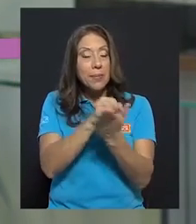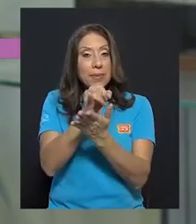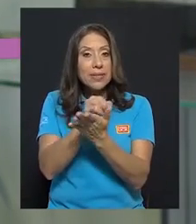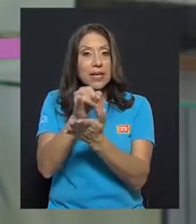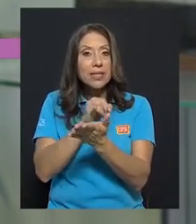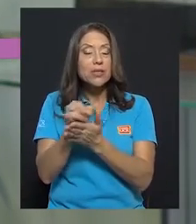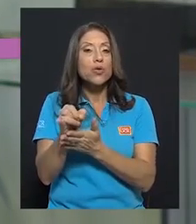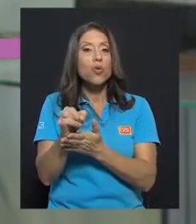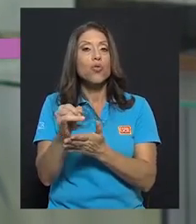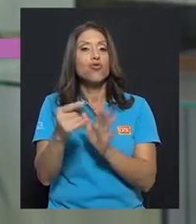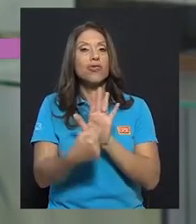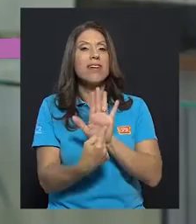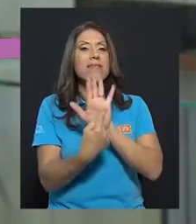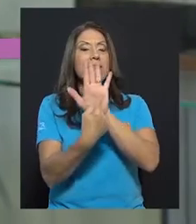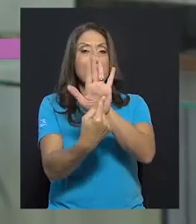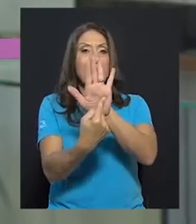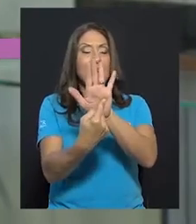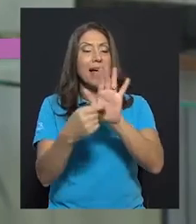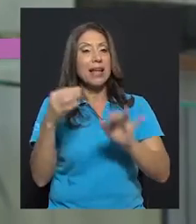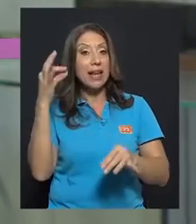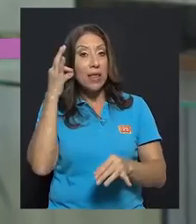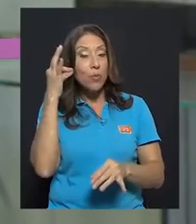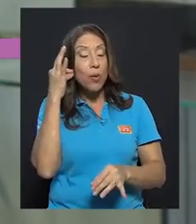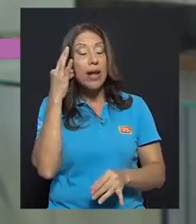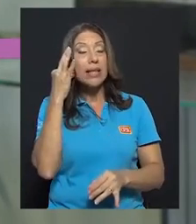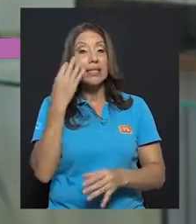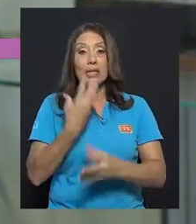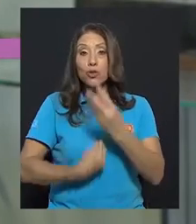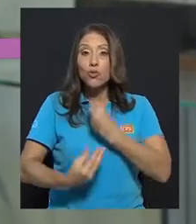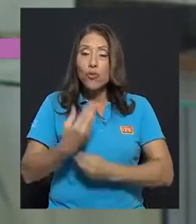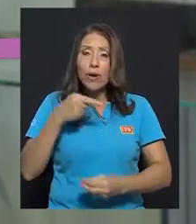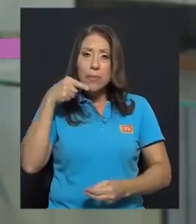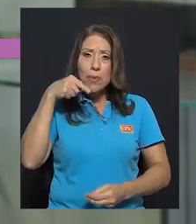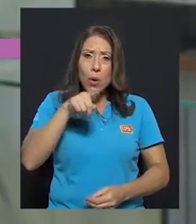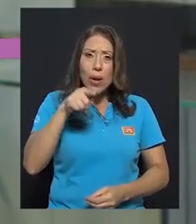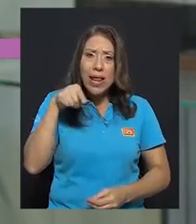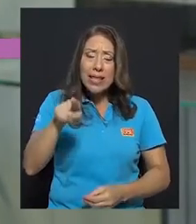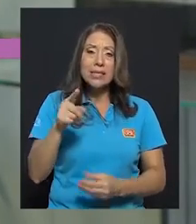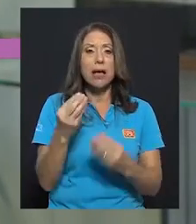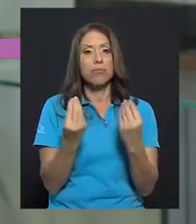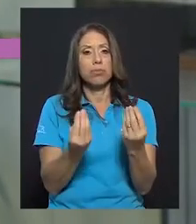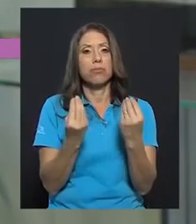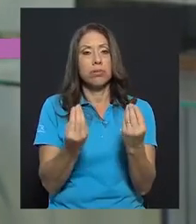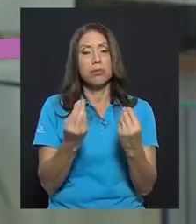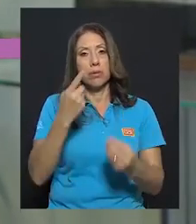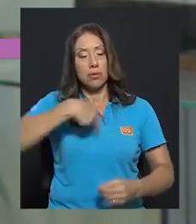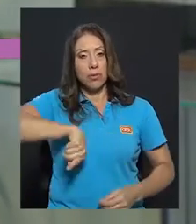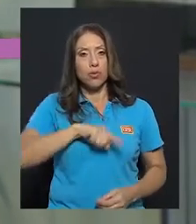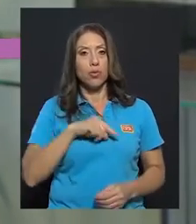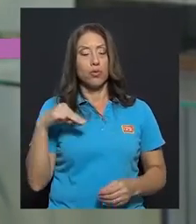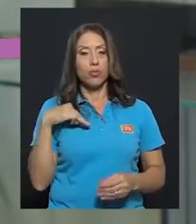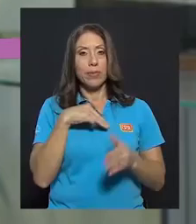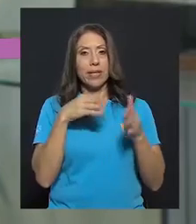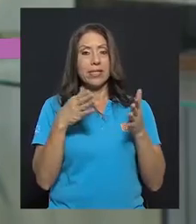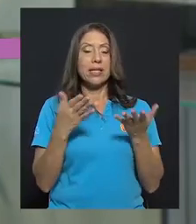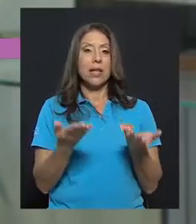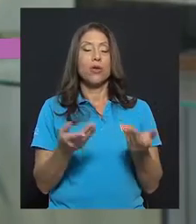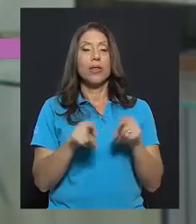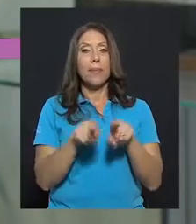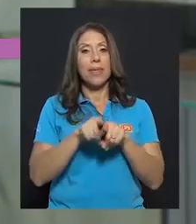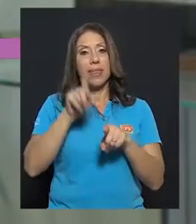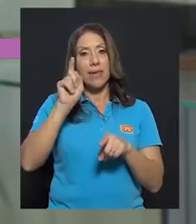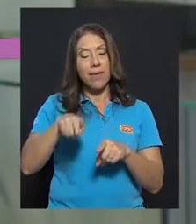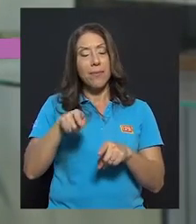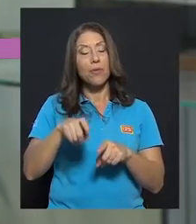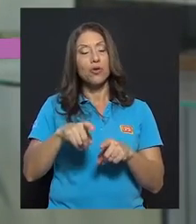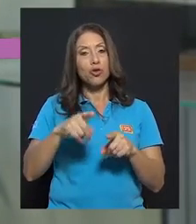que la violencia que sufren las mujeres es considerable y que, por tanto, nosotros como ministerio también teníamos que abordar